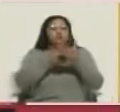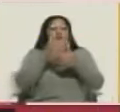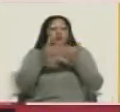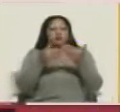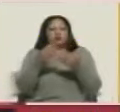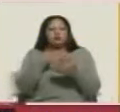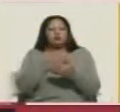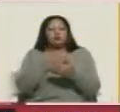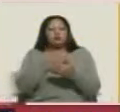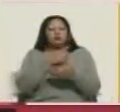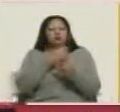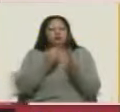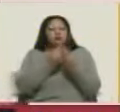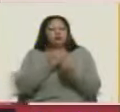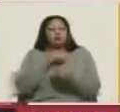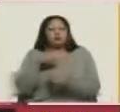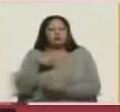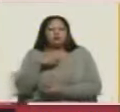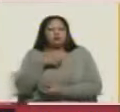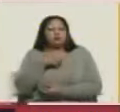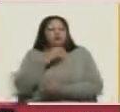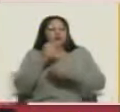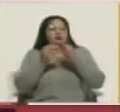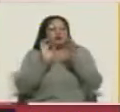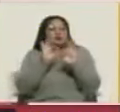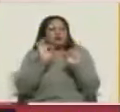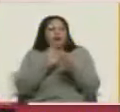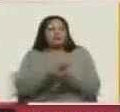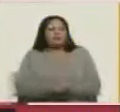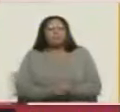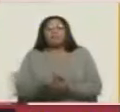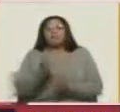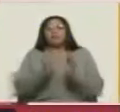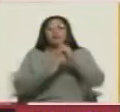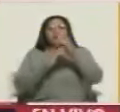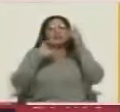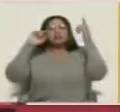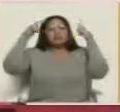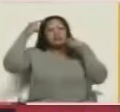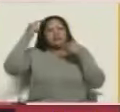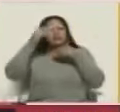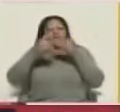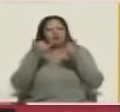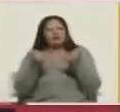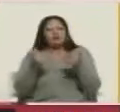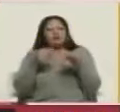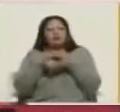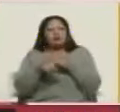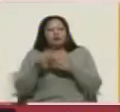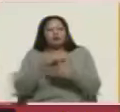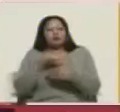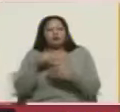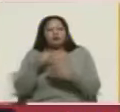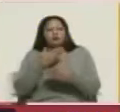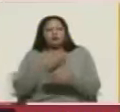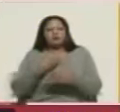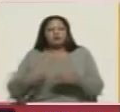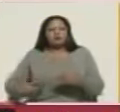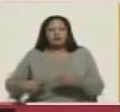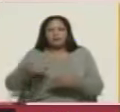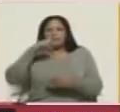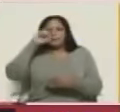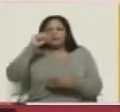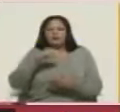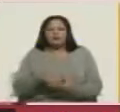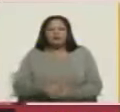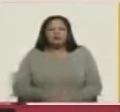ha podido con nosotros. Primero el comandante Chávez, bajo la dirección del comandante Chávez, ahora bajo la dirección del hermano presidente Nicolás